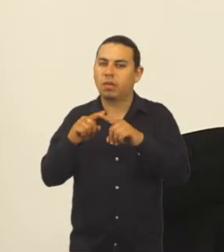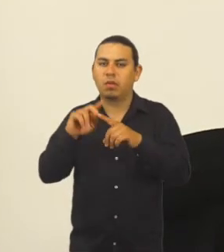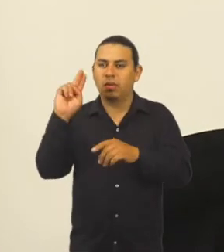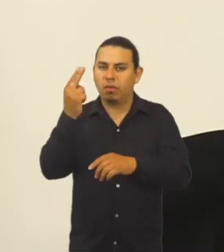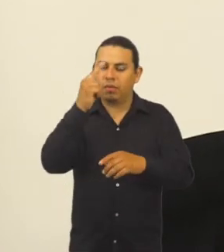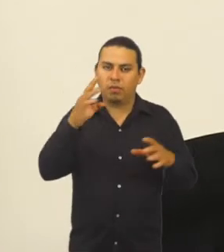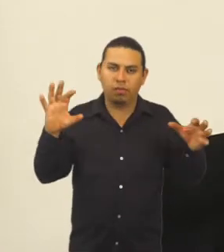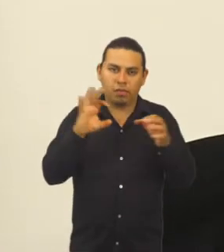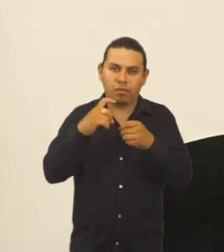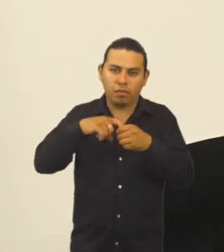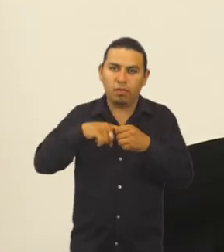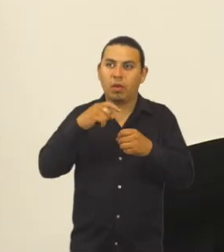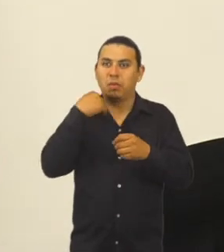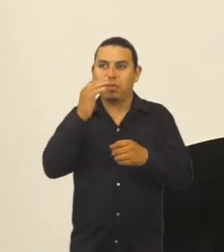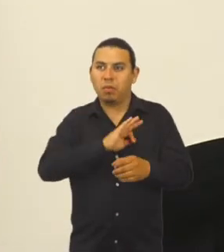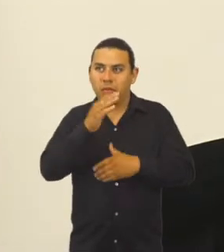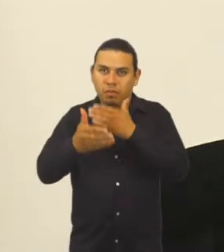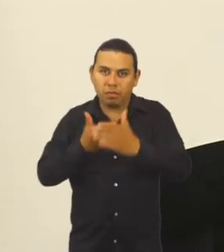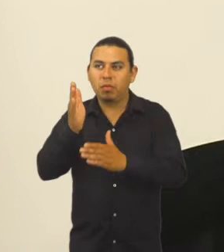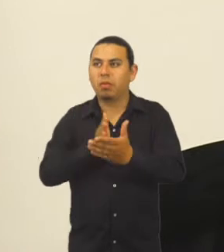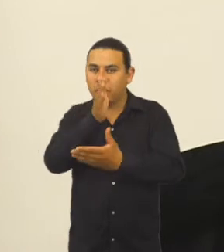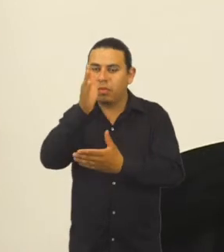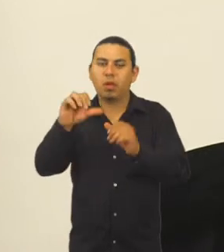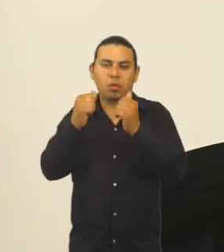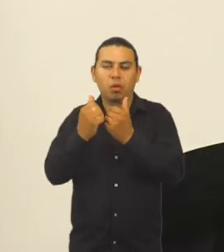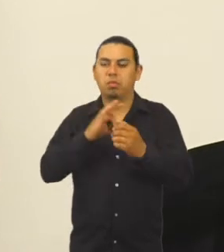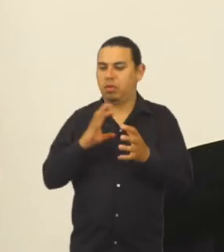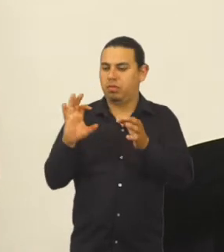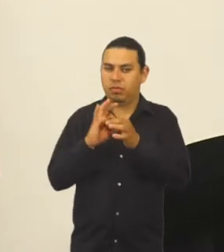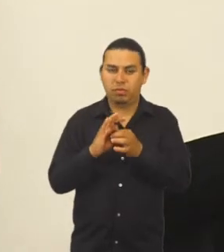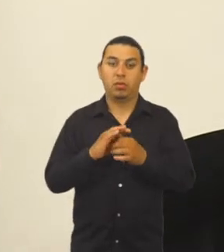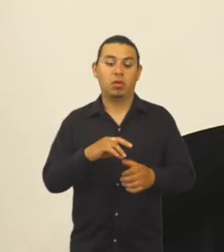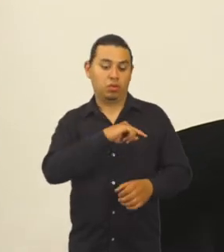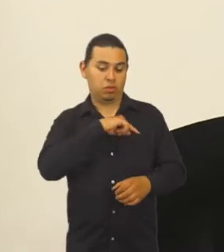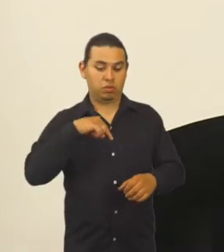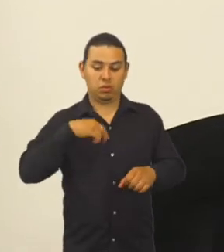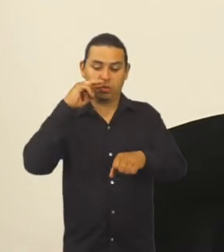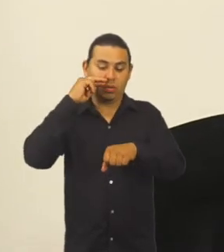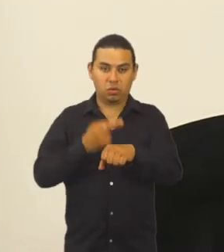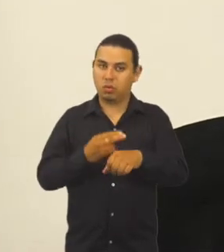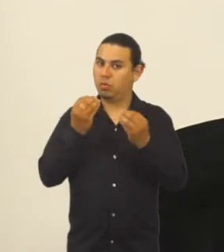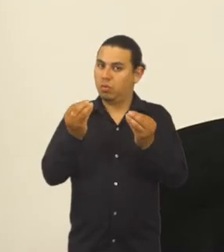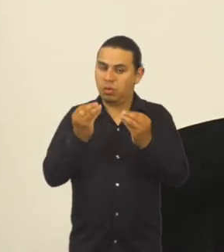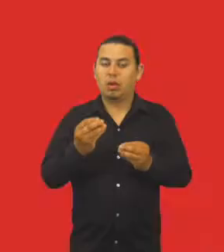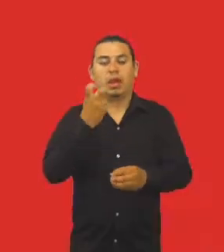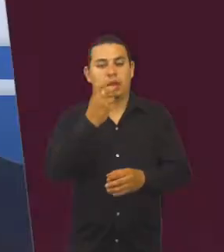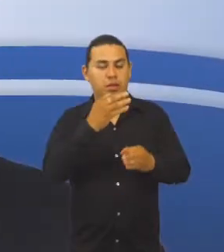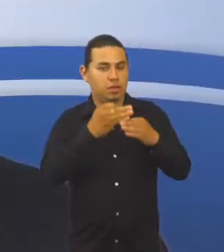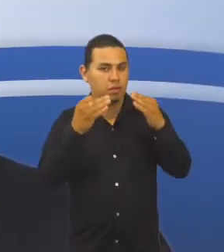de las instituciones de educación superior, o sea las universidades, para poder formar parte de alguna de estas